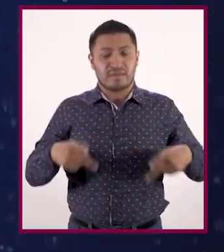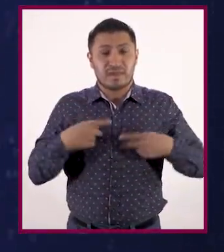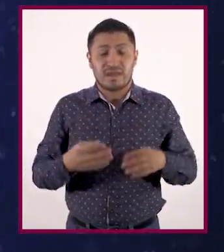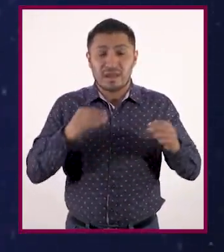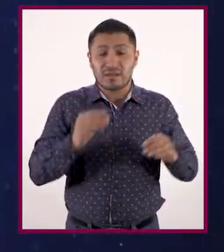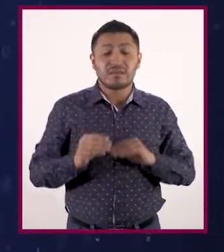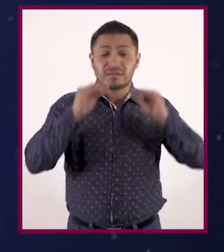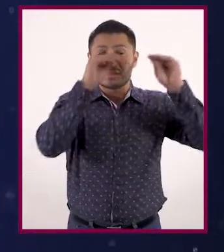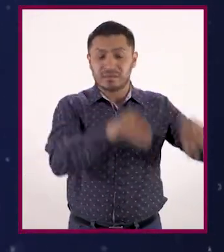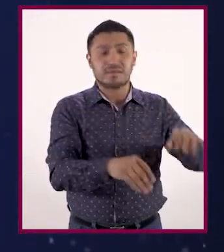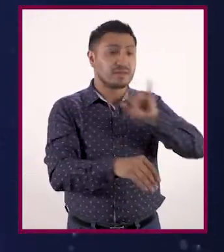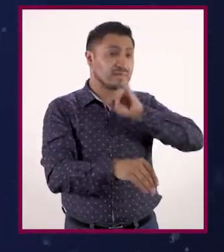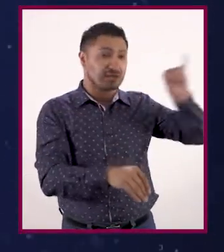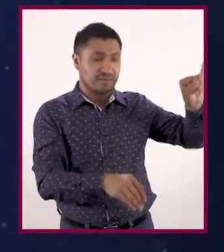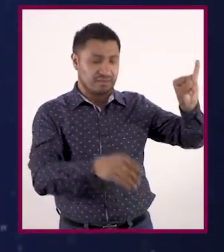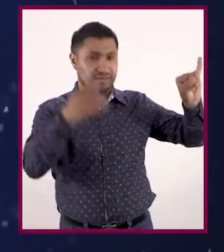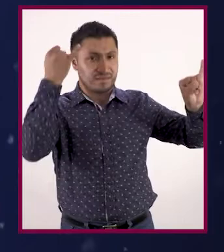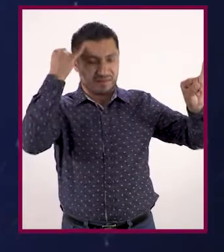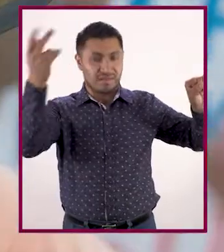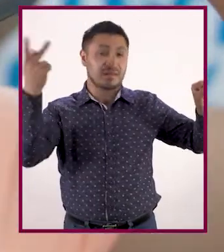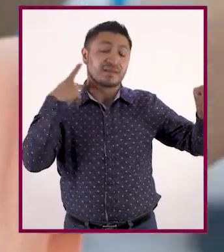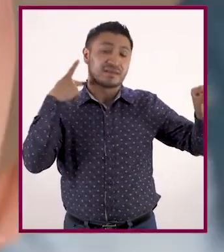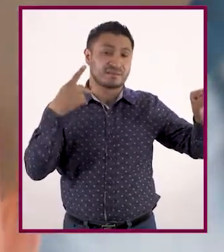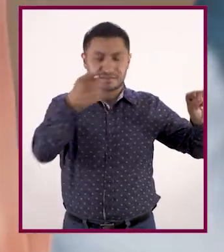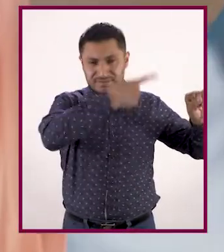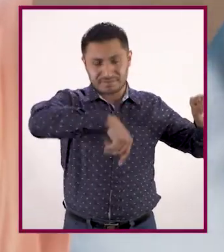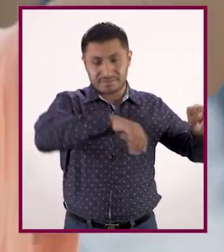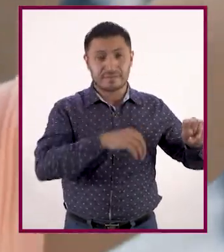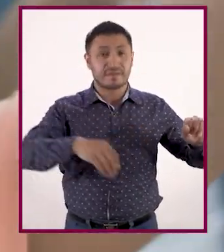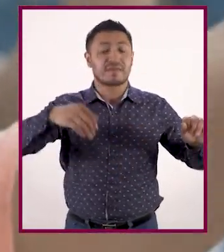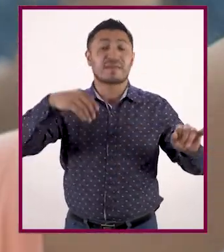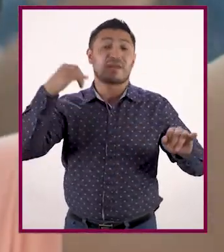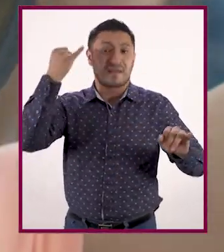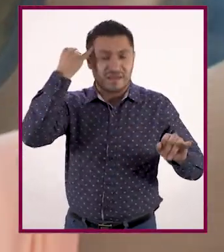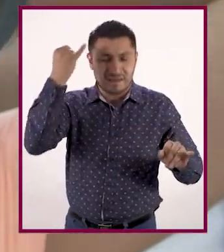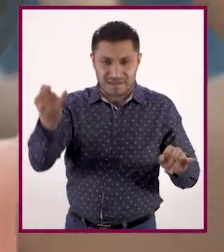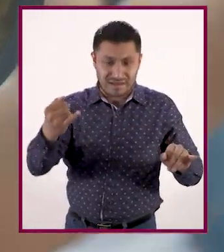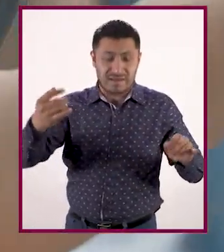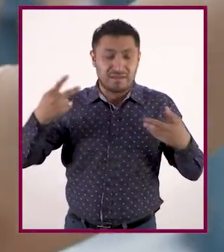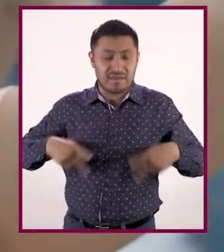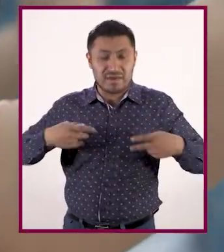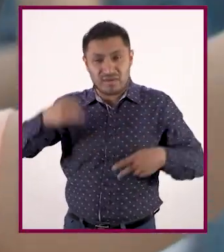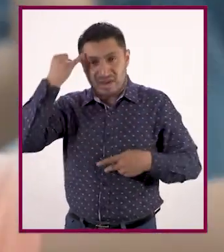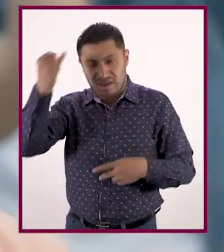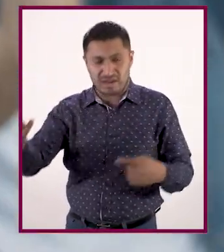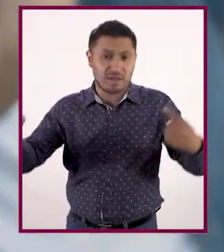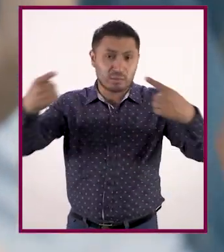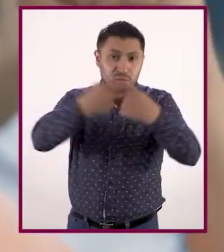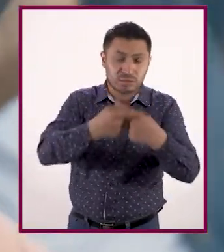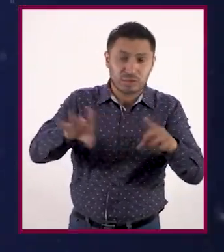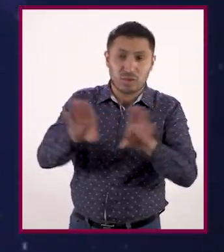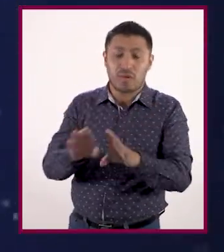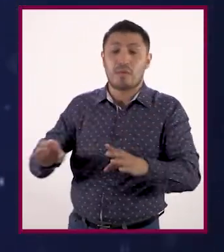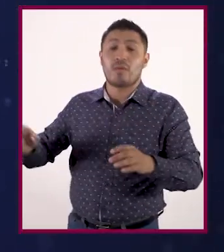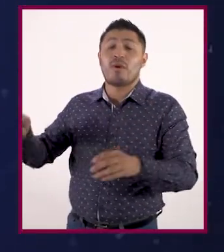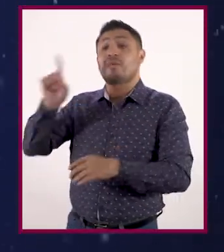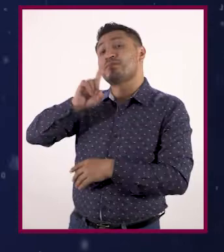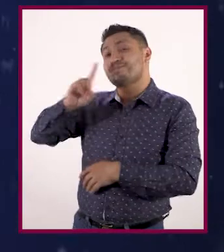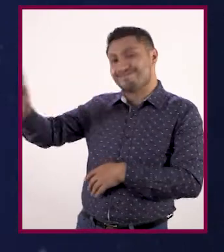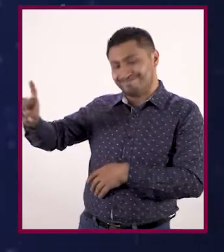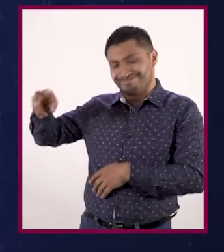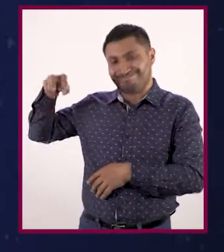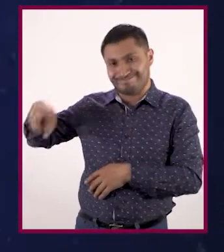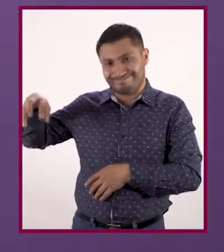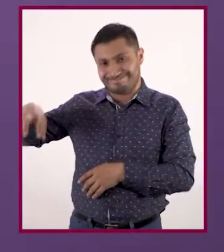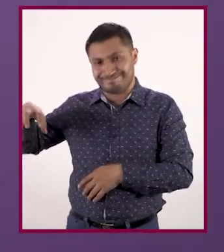situó a la izquierda del espectro ideológico a quienes se oponían a estas medidas se les identificó como conservadores y se les